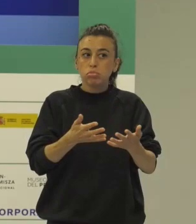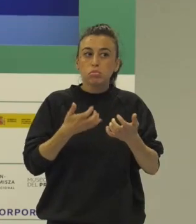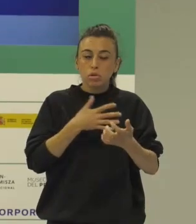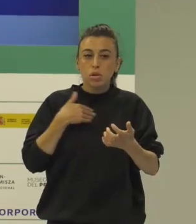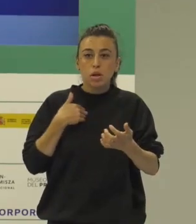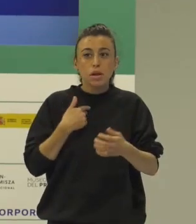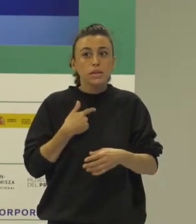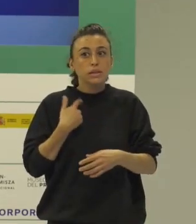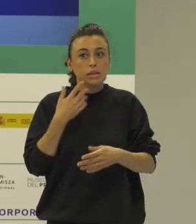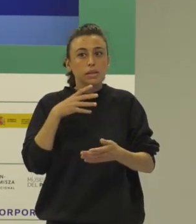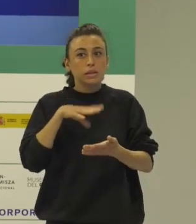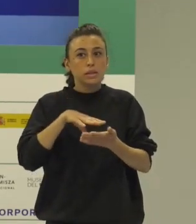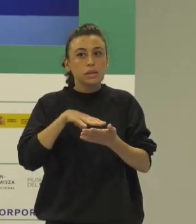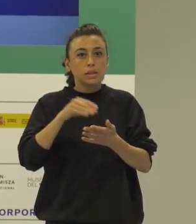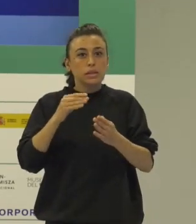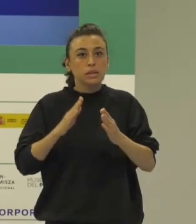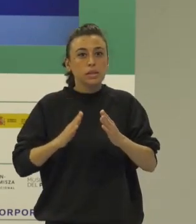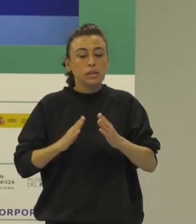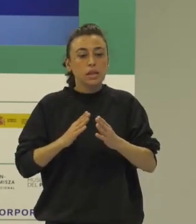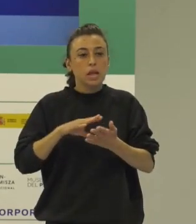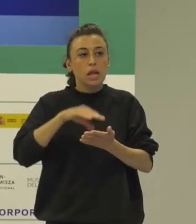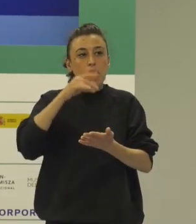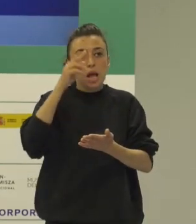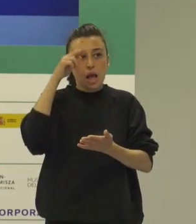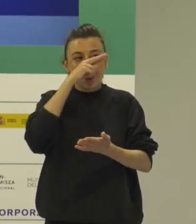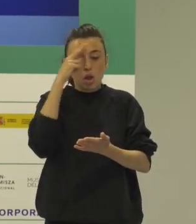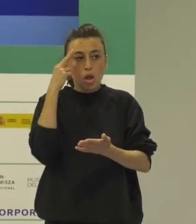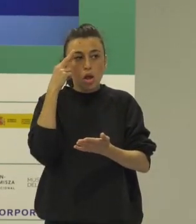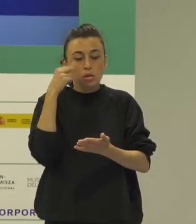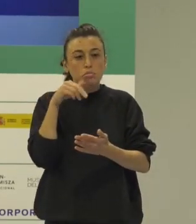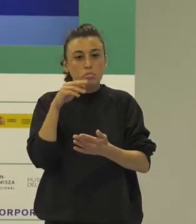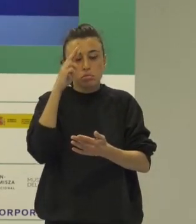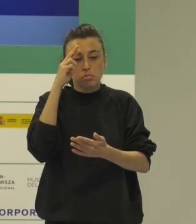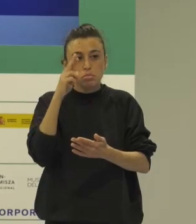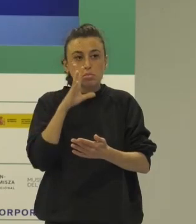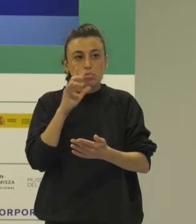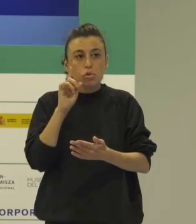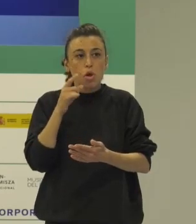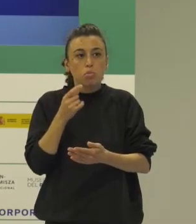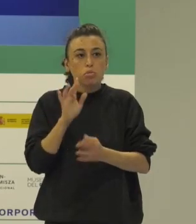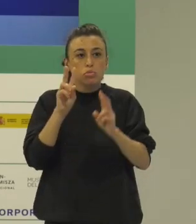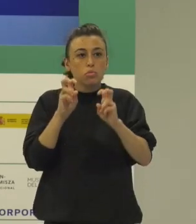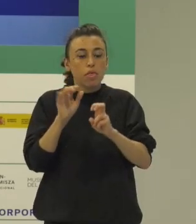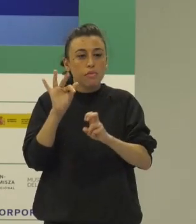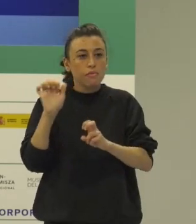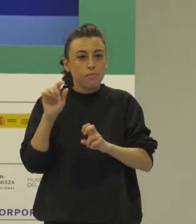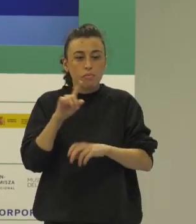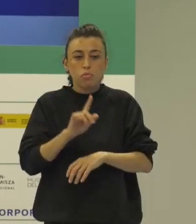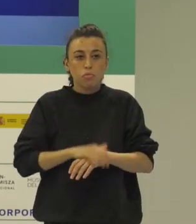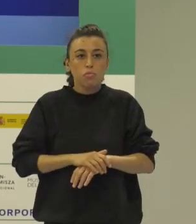la institución más respetable, más creíble, no solo por la fe, y no es un asunto de fe,